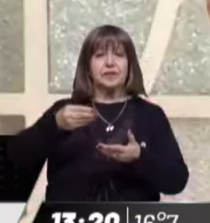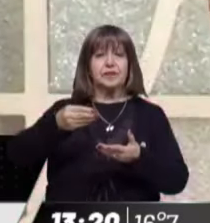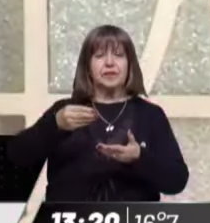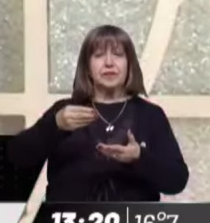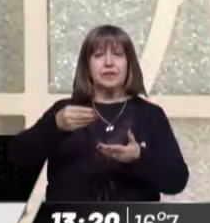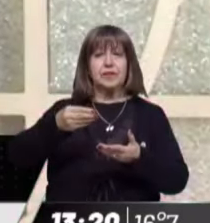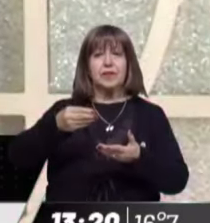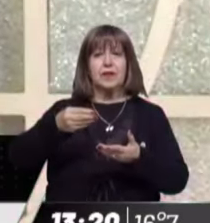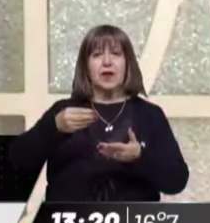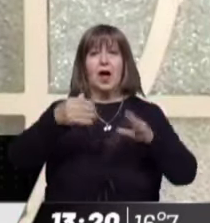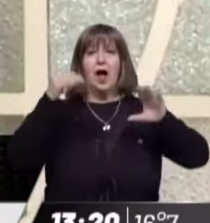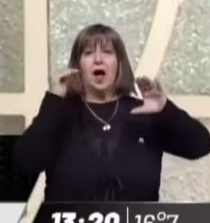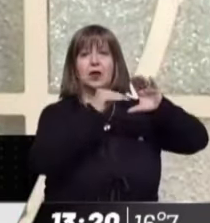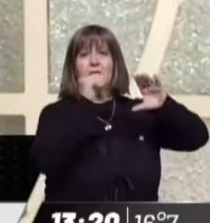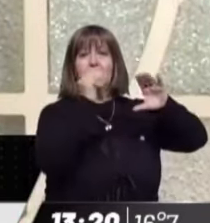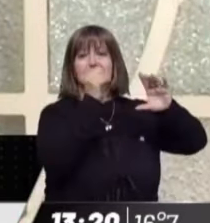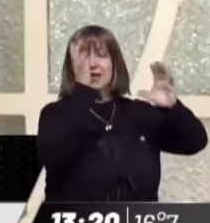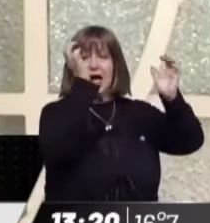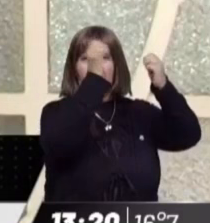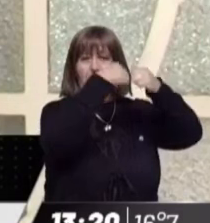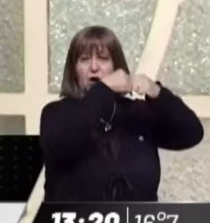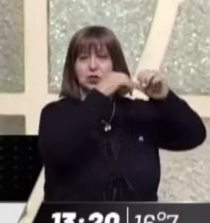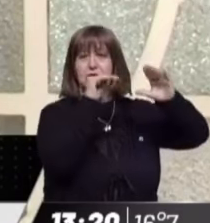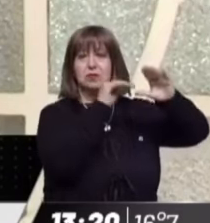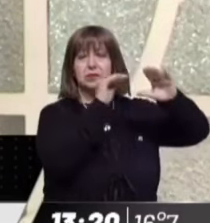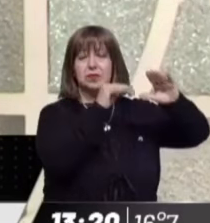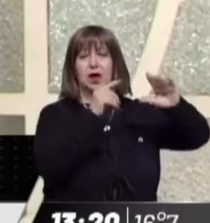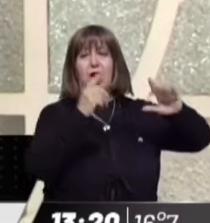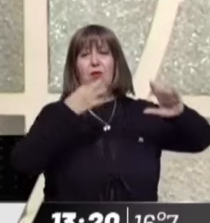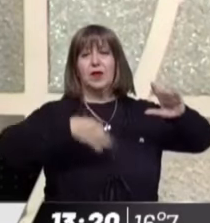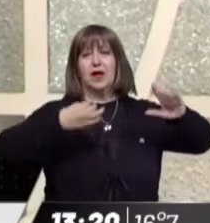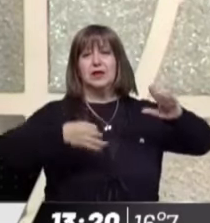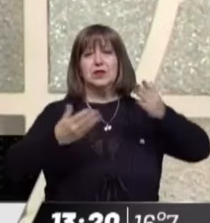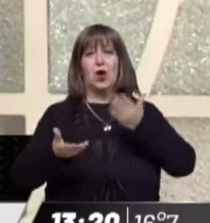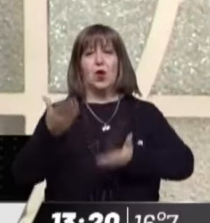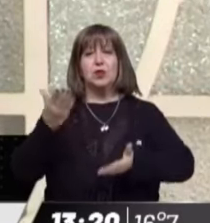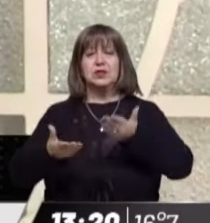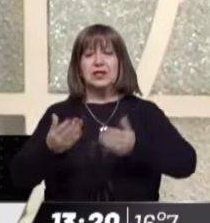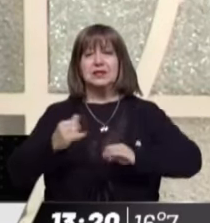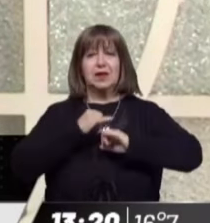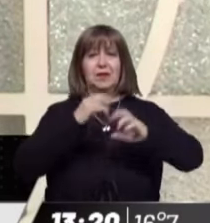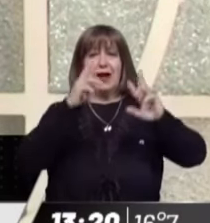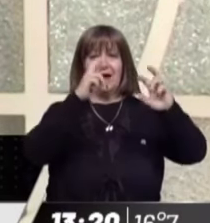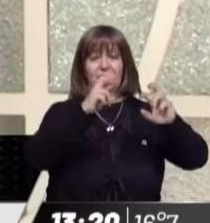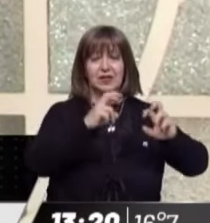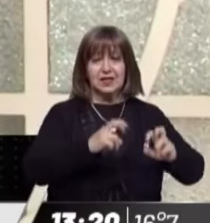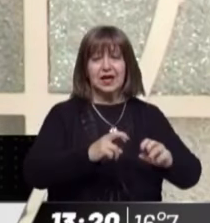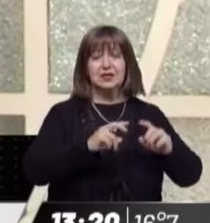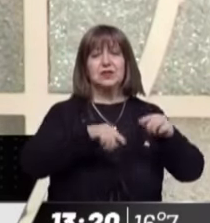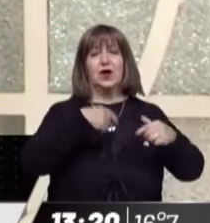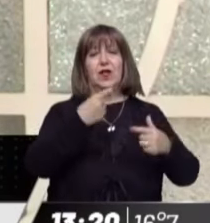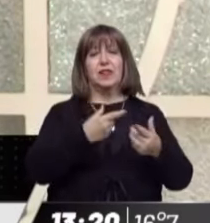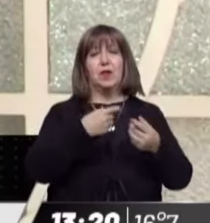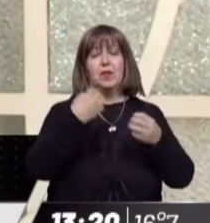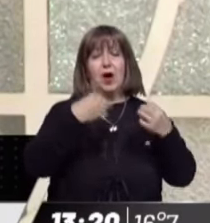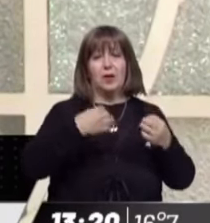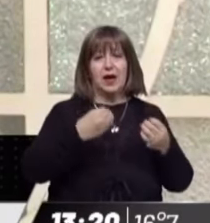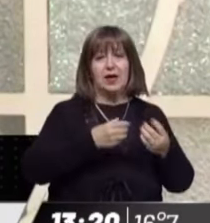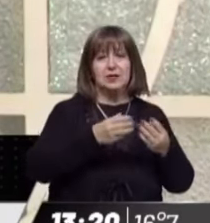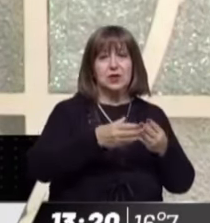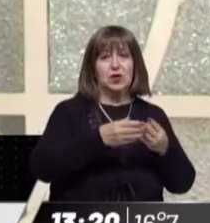estuvo escondiendo básicamente los alimentos, los tuvo que obligar la justicia hacer una investigación, después los obligó a repartir,